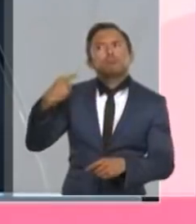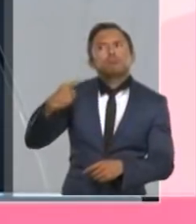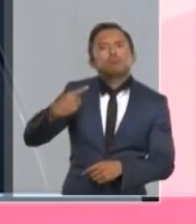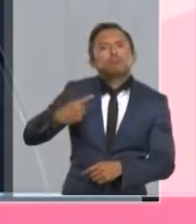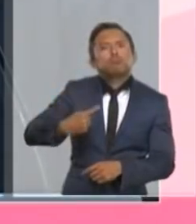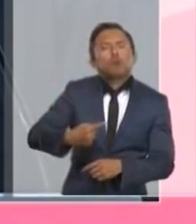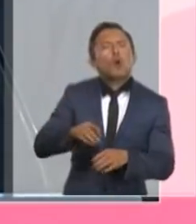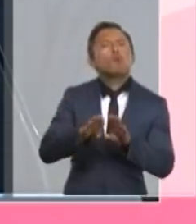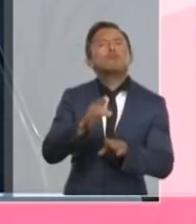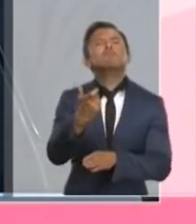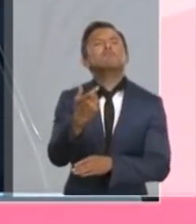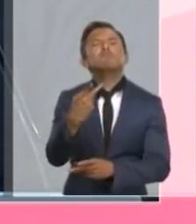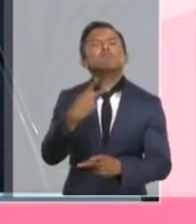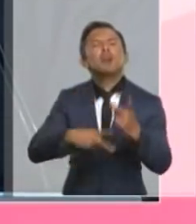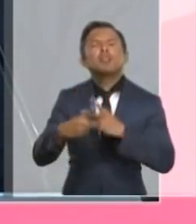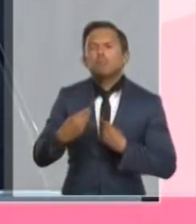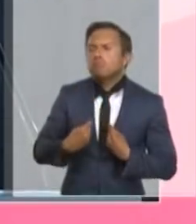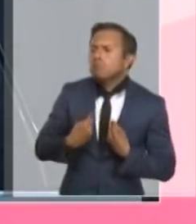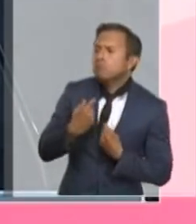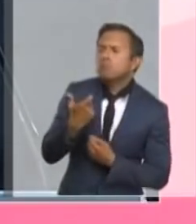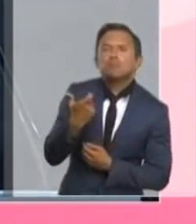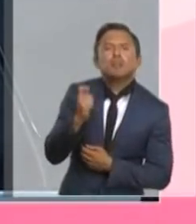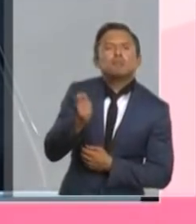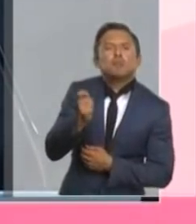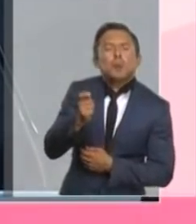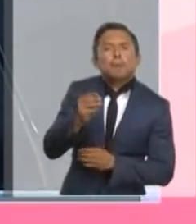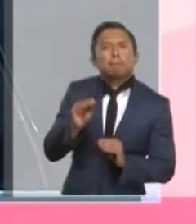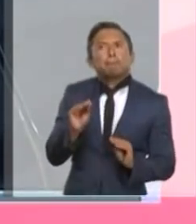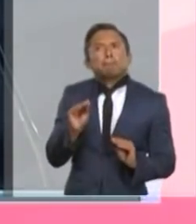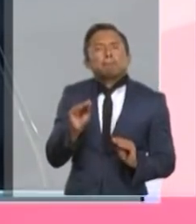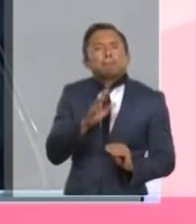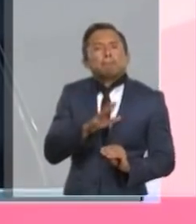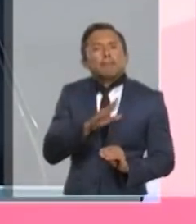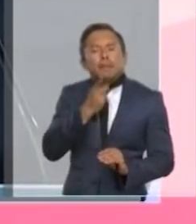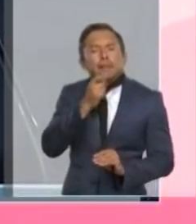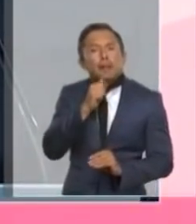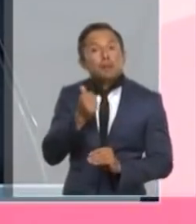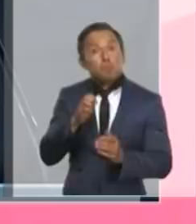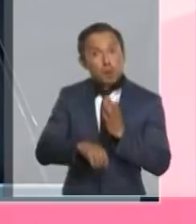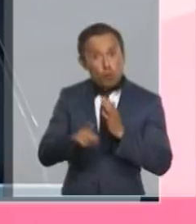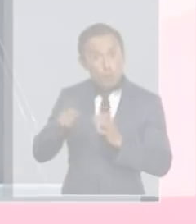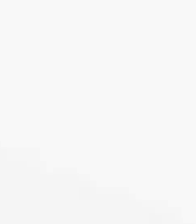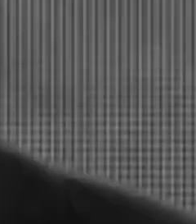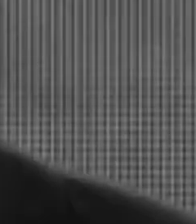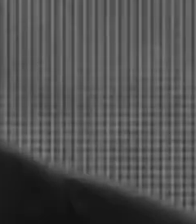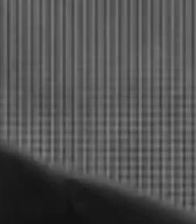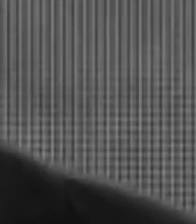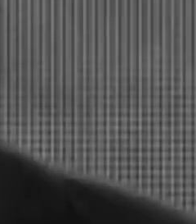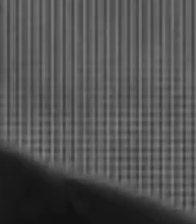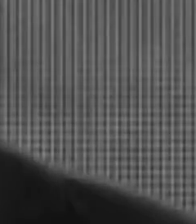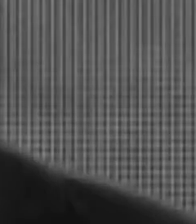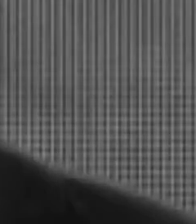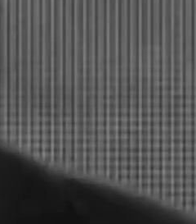Convirtió a Morena en un partido familiar. 3 mil millones de pesos en los últimos 3 años.